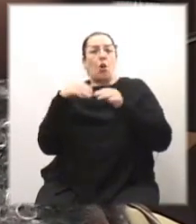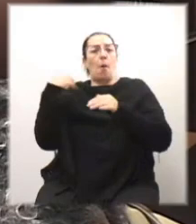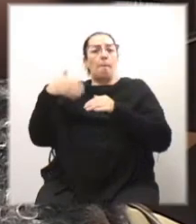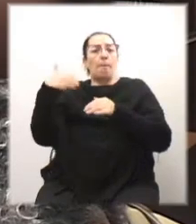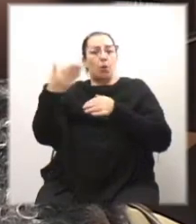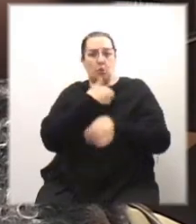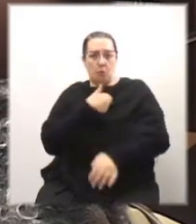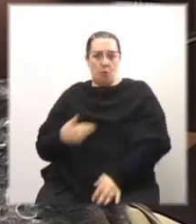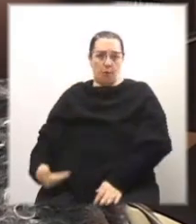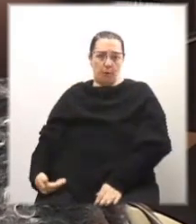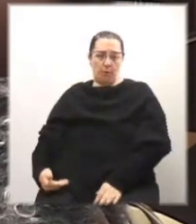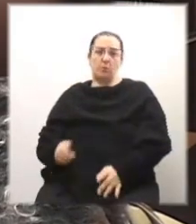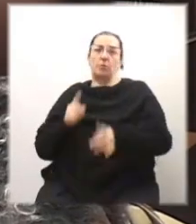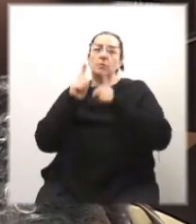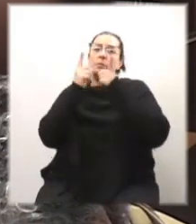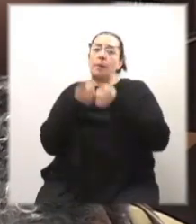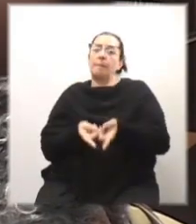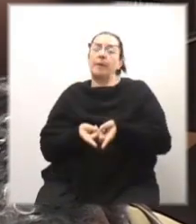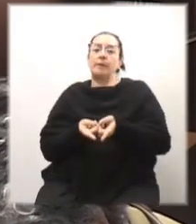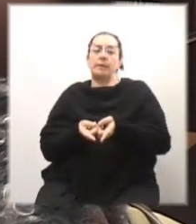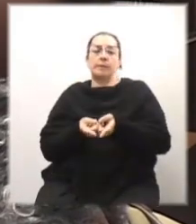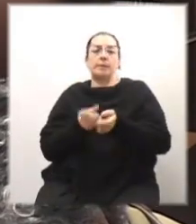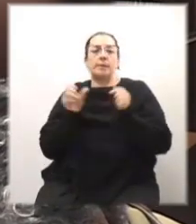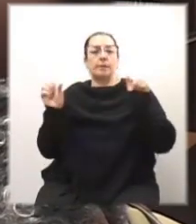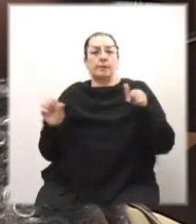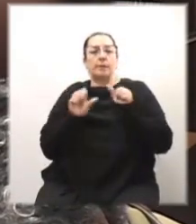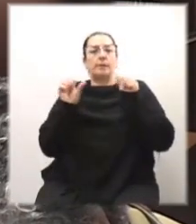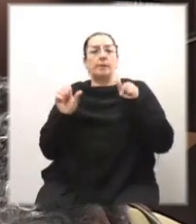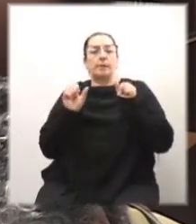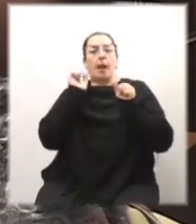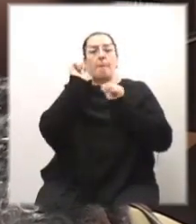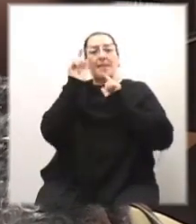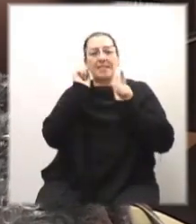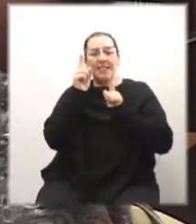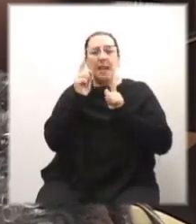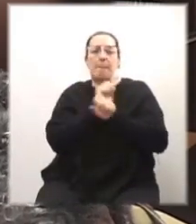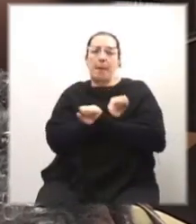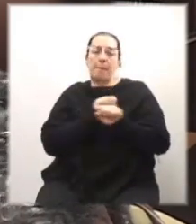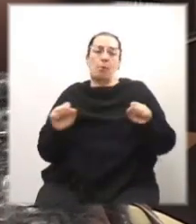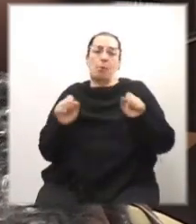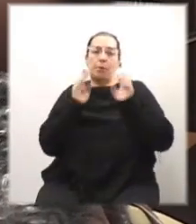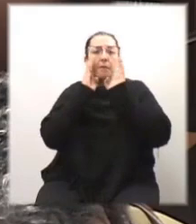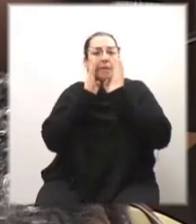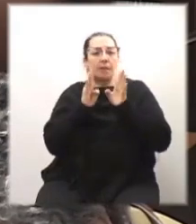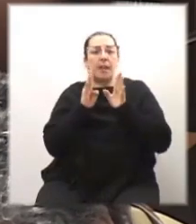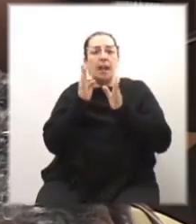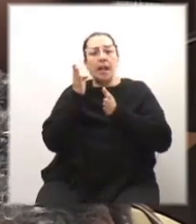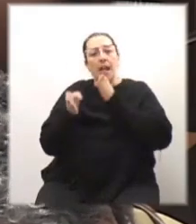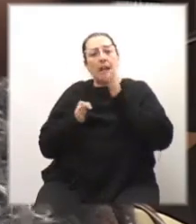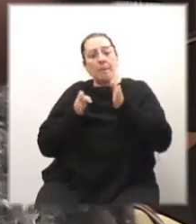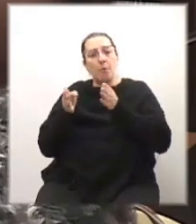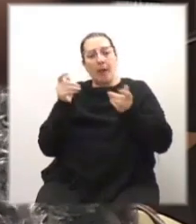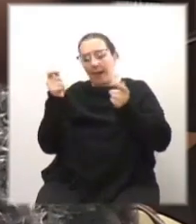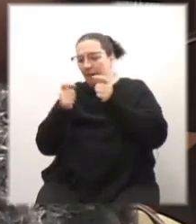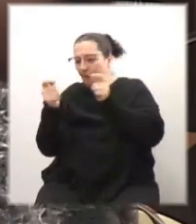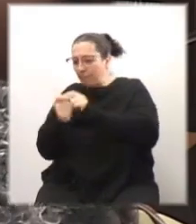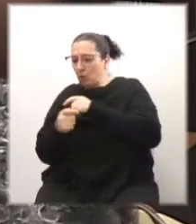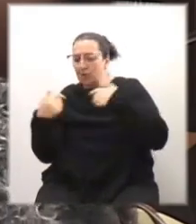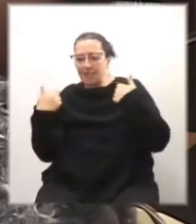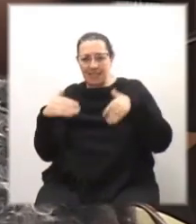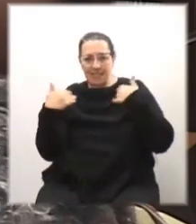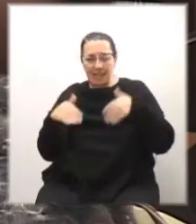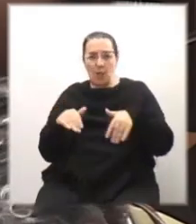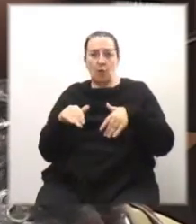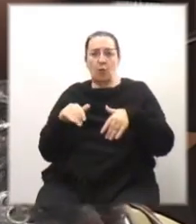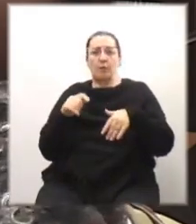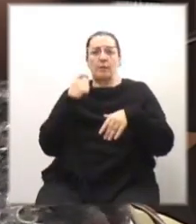gobiernos. También la construcción de capacidades para enfrentar una época de cambios acelerados está